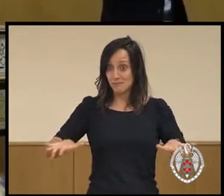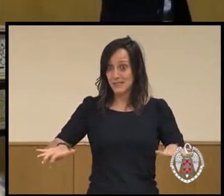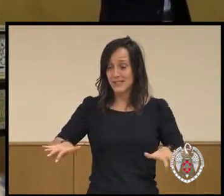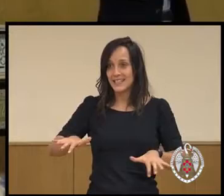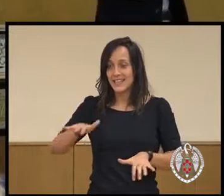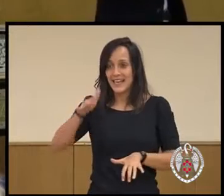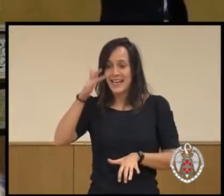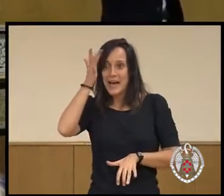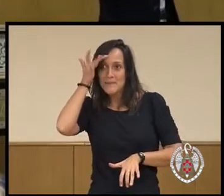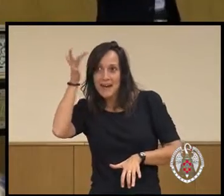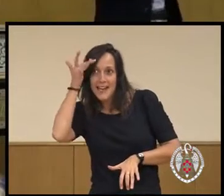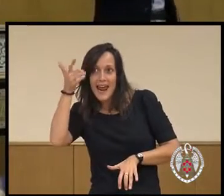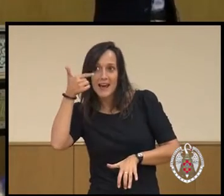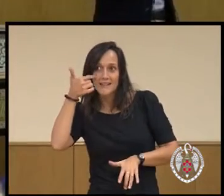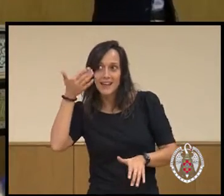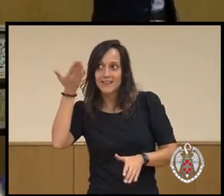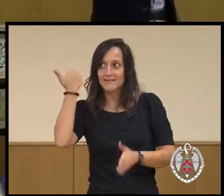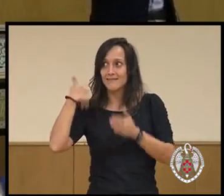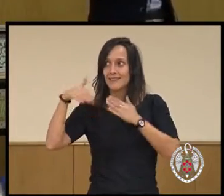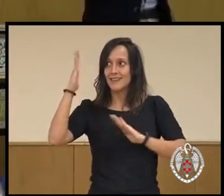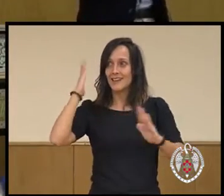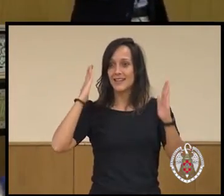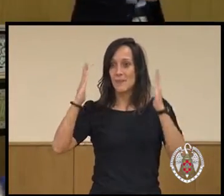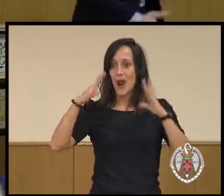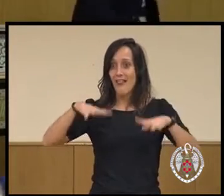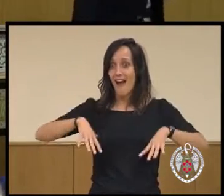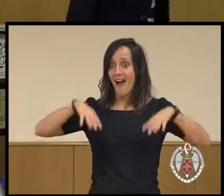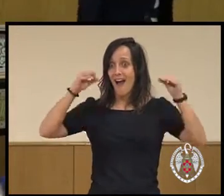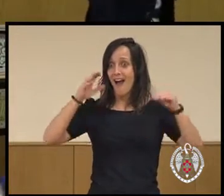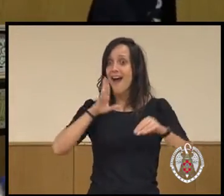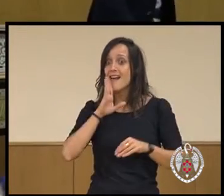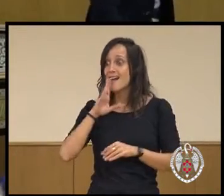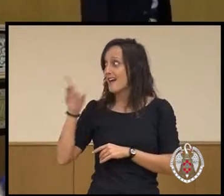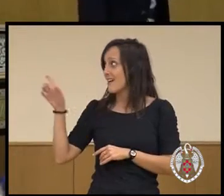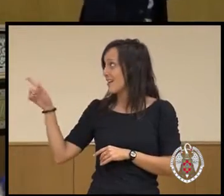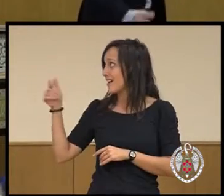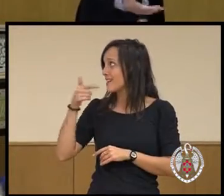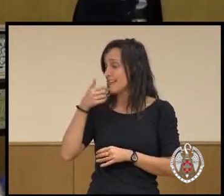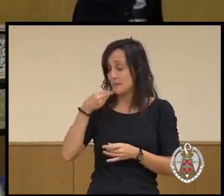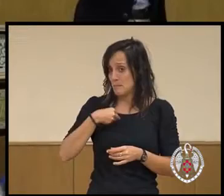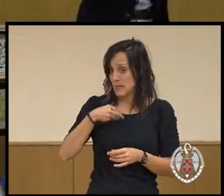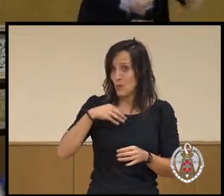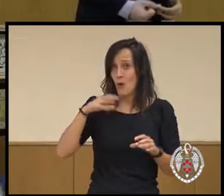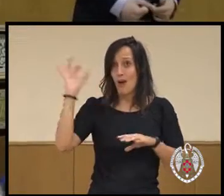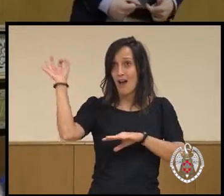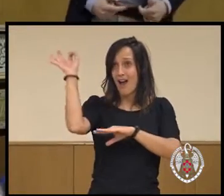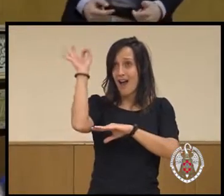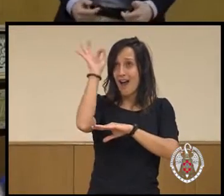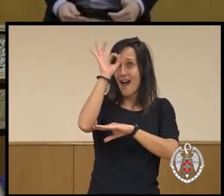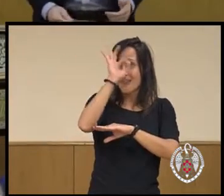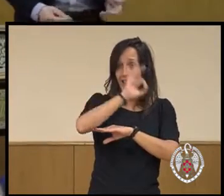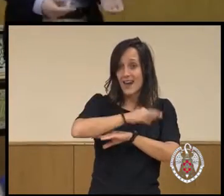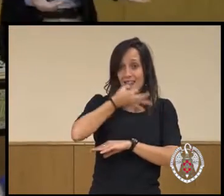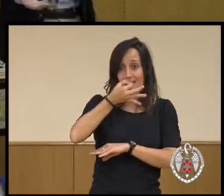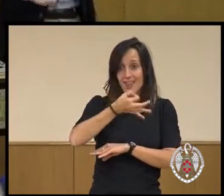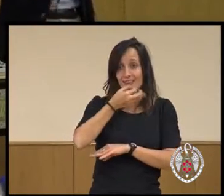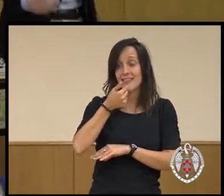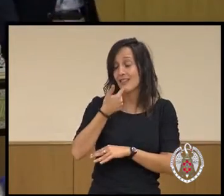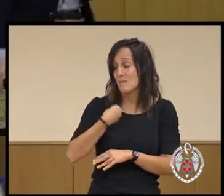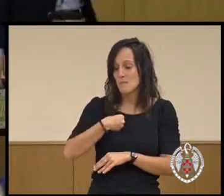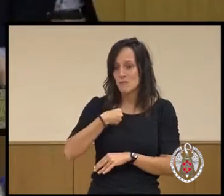galería, donde caía toda la del mismo tarde y, en fin, lo que sentían los infantes en